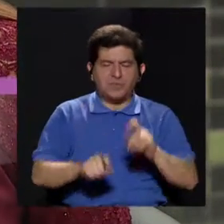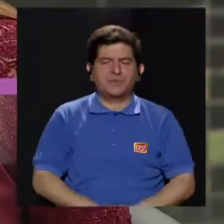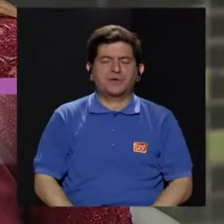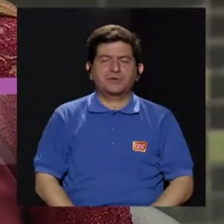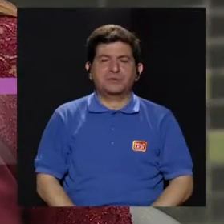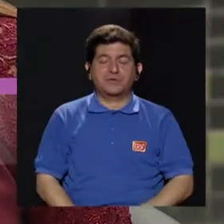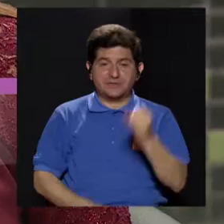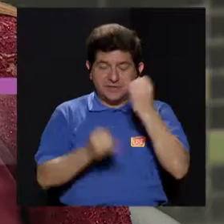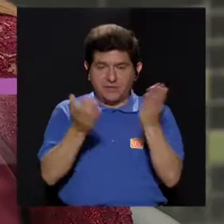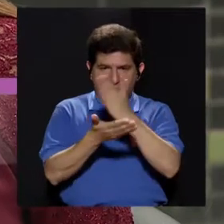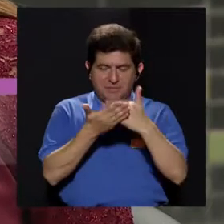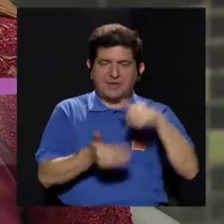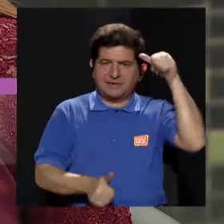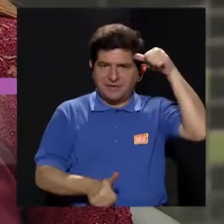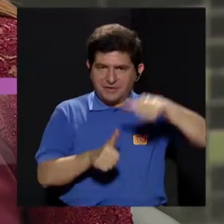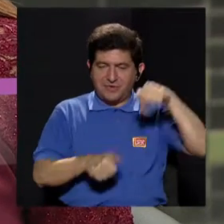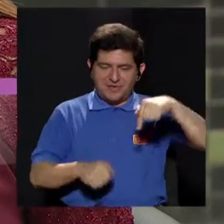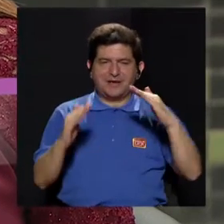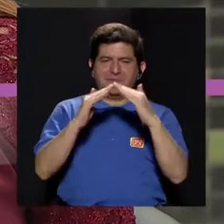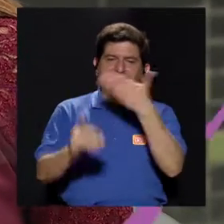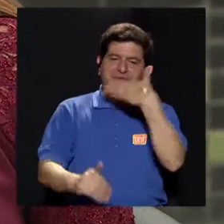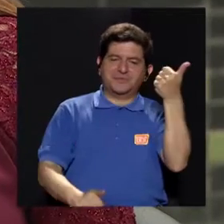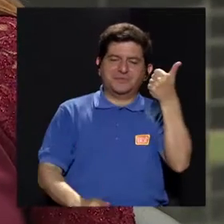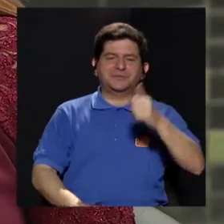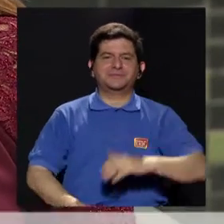conversación. Recuerde que somos Vivir Mejor.